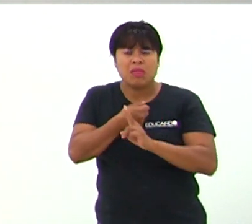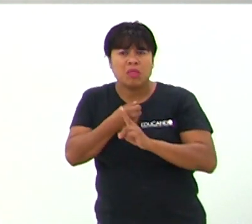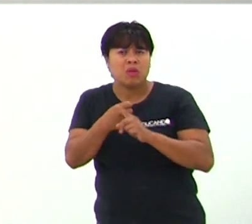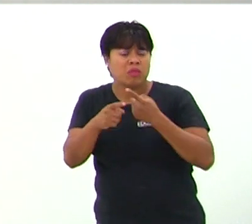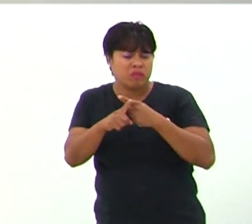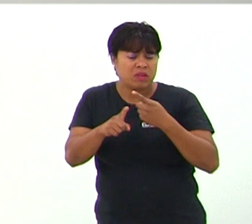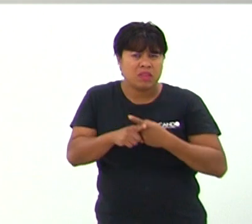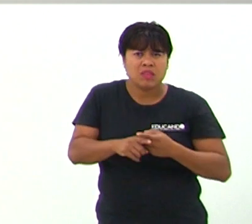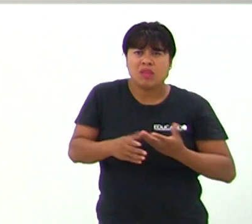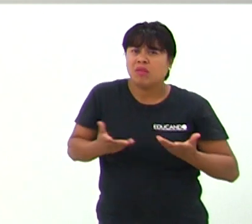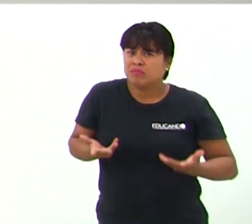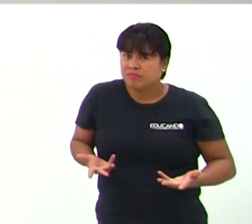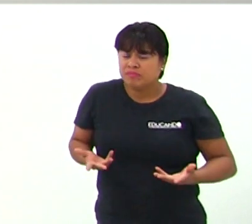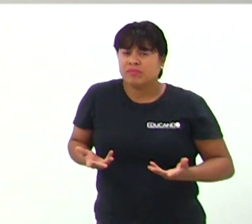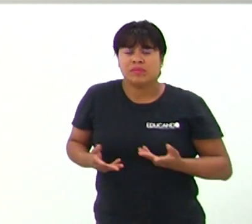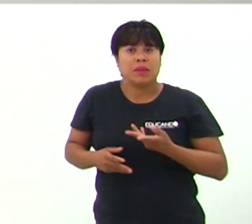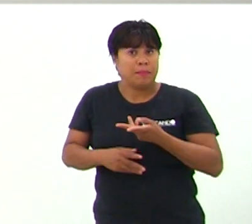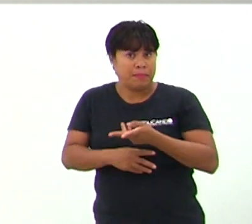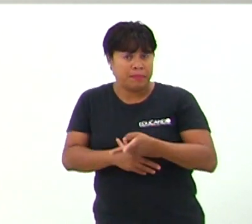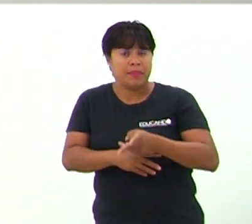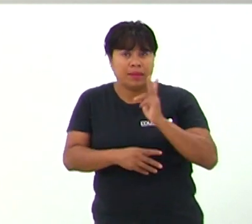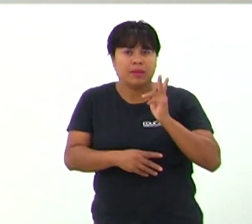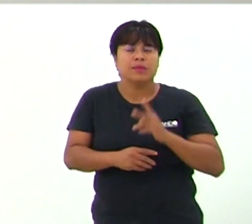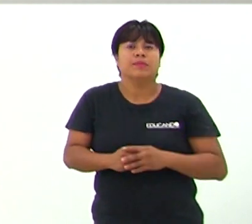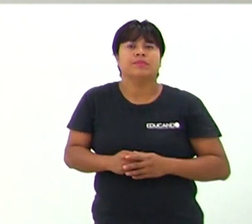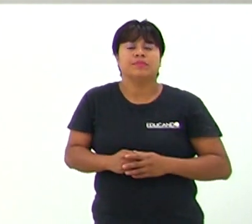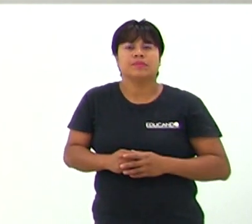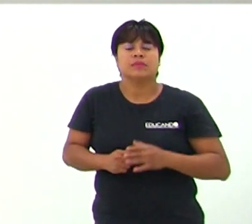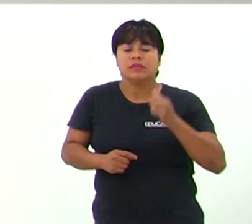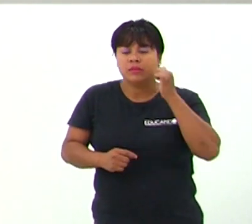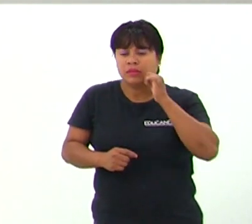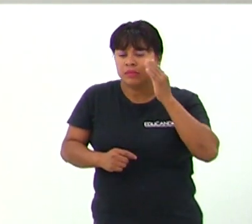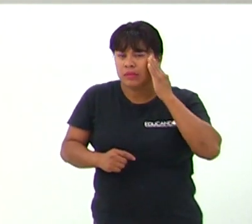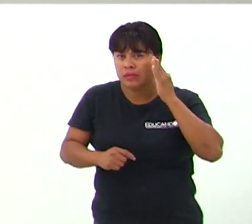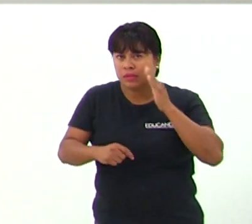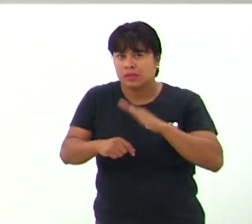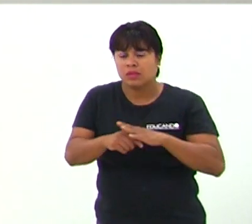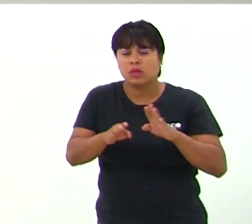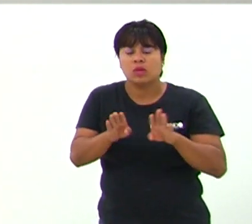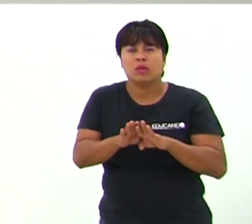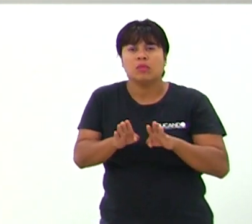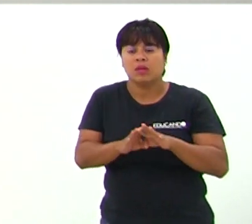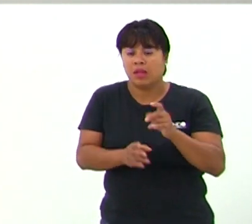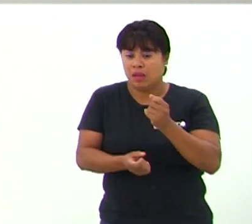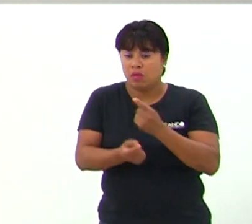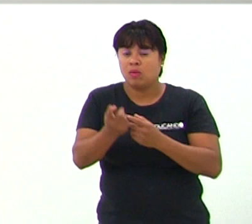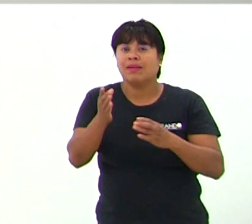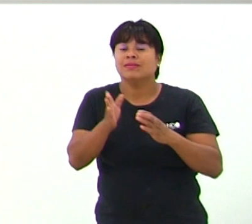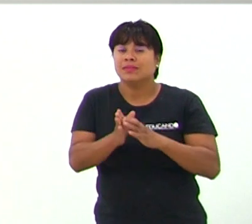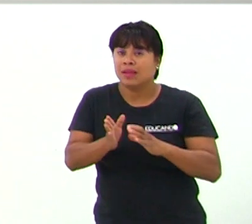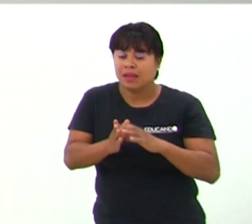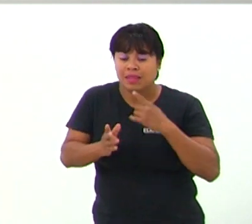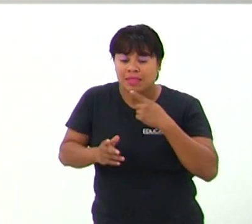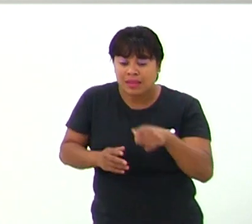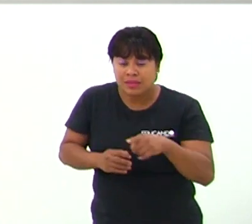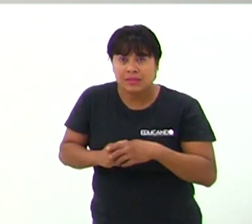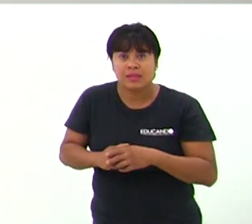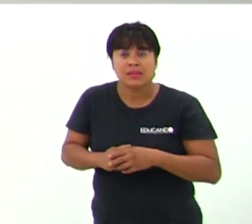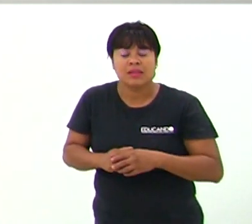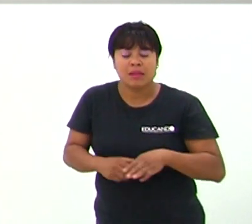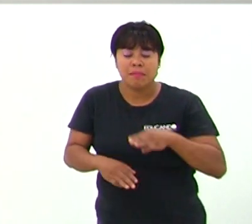póster, etcétera. Pero toma en cuenta cómo algunas cajas dicen